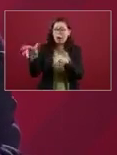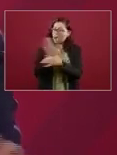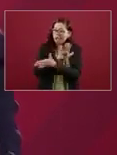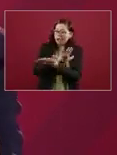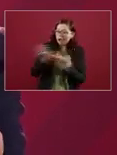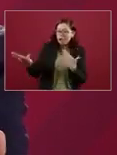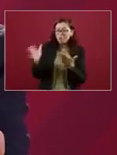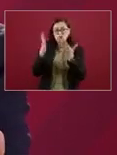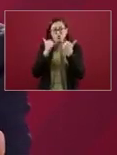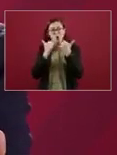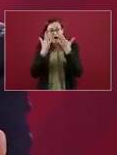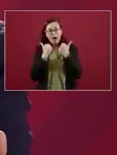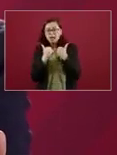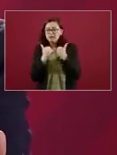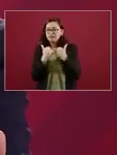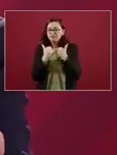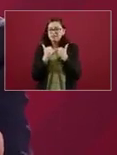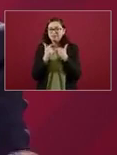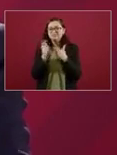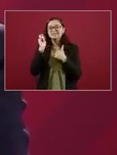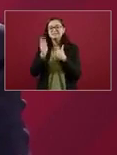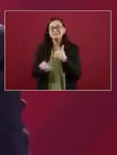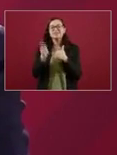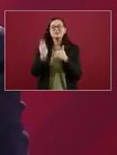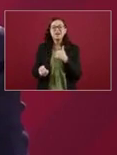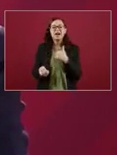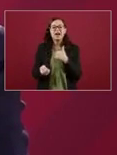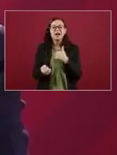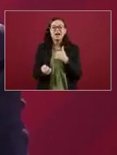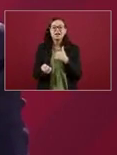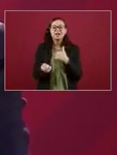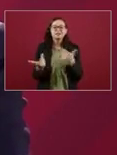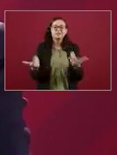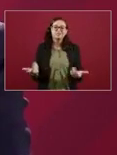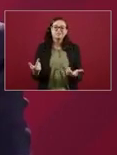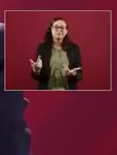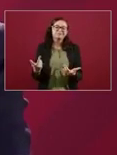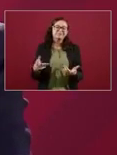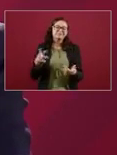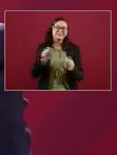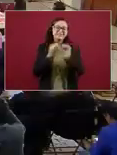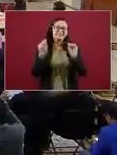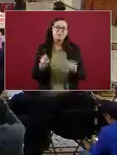porque ya se murió el sistema político